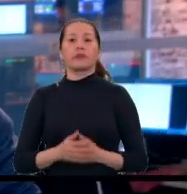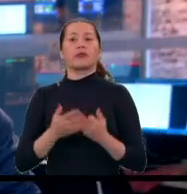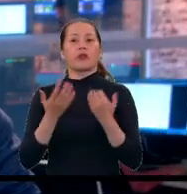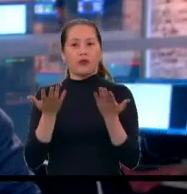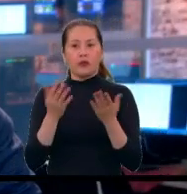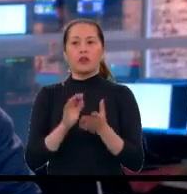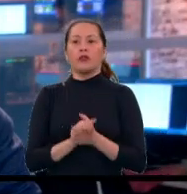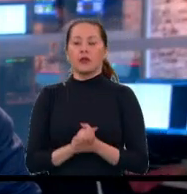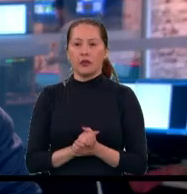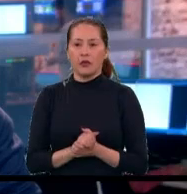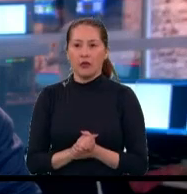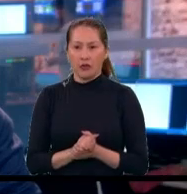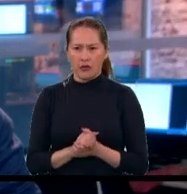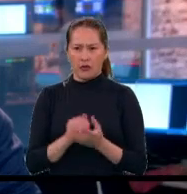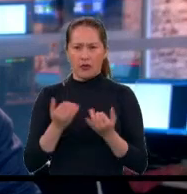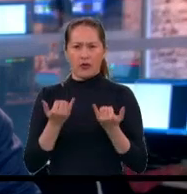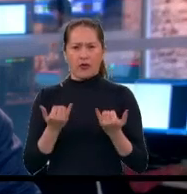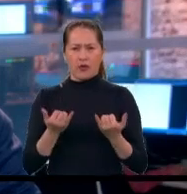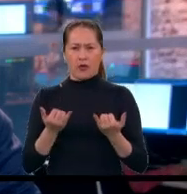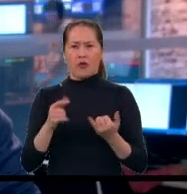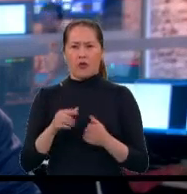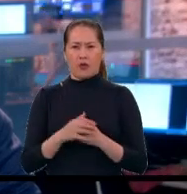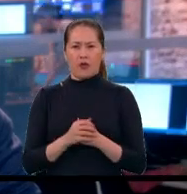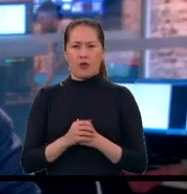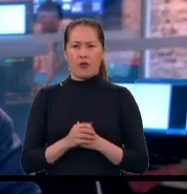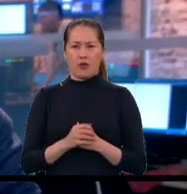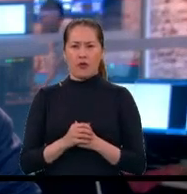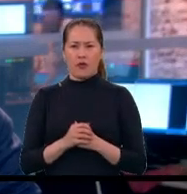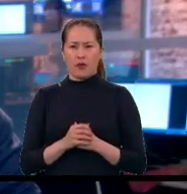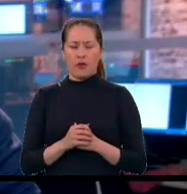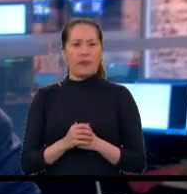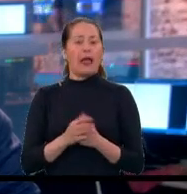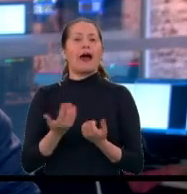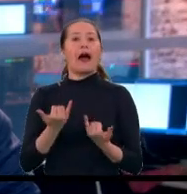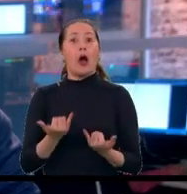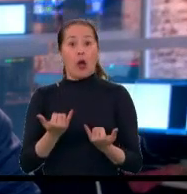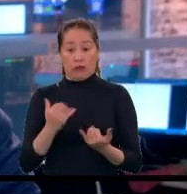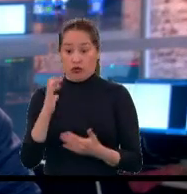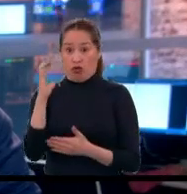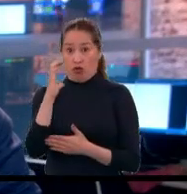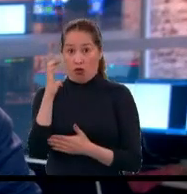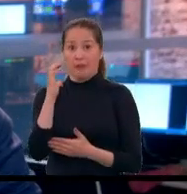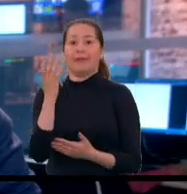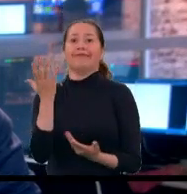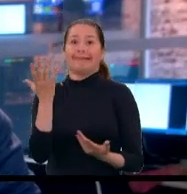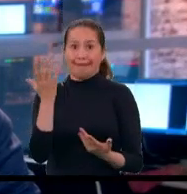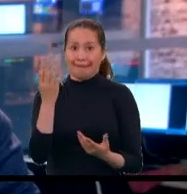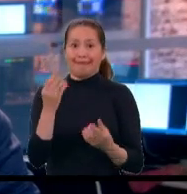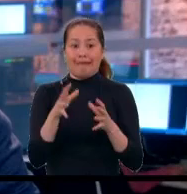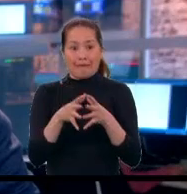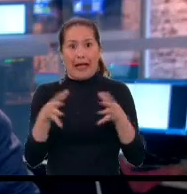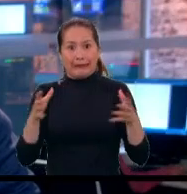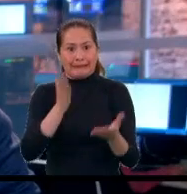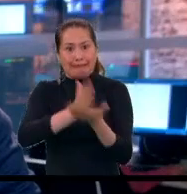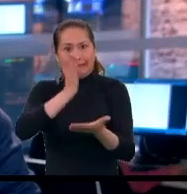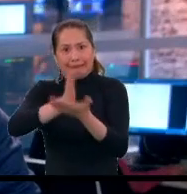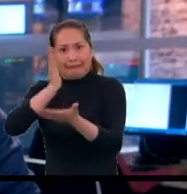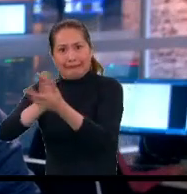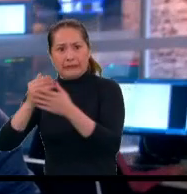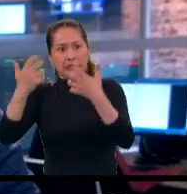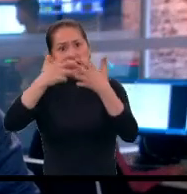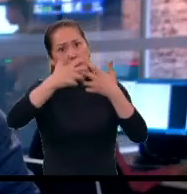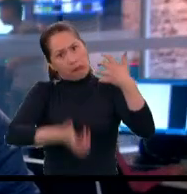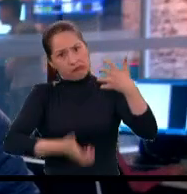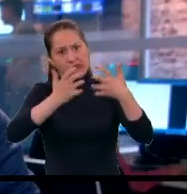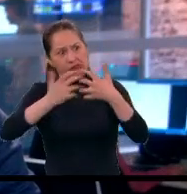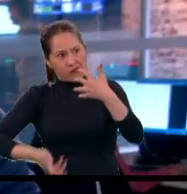en Latinoamérica. En el país hay preocupación justamente por el aumento de hackeos a importantes compañías con fines de robo. Pablo Arango, ¿cuántas